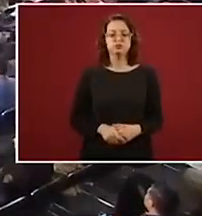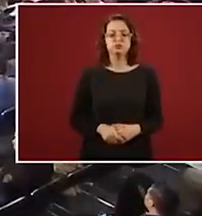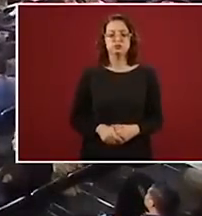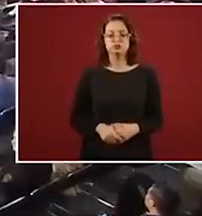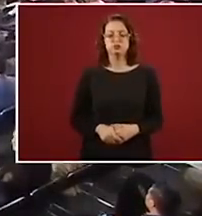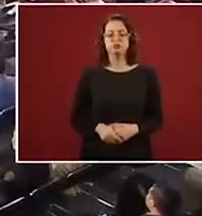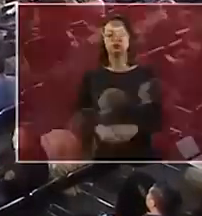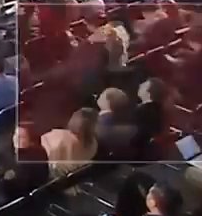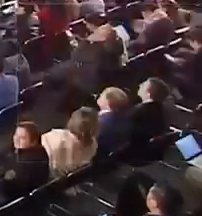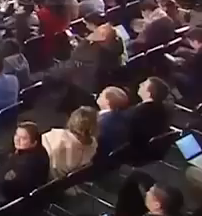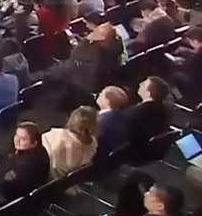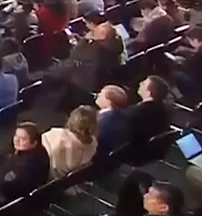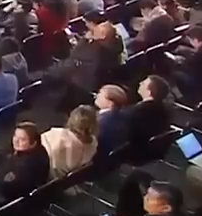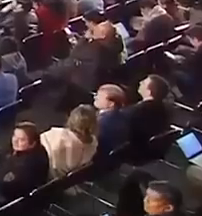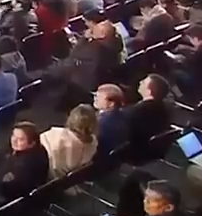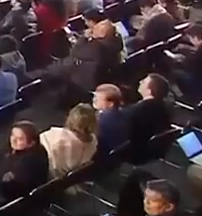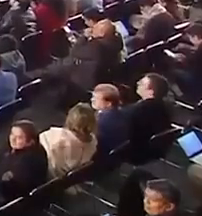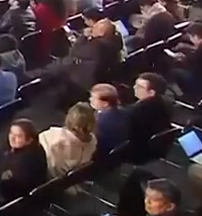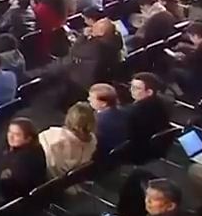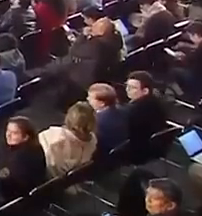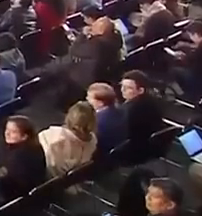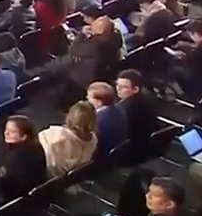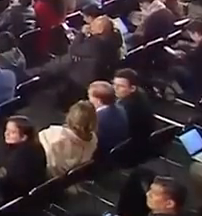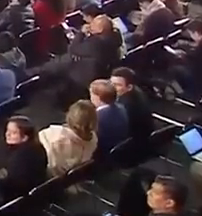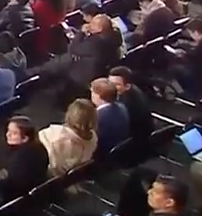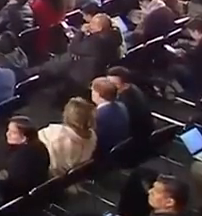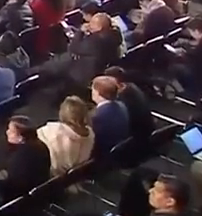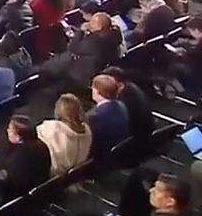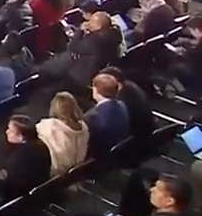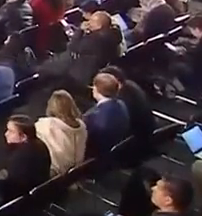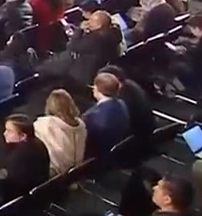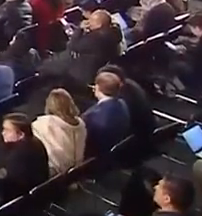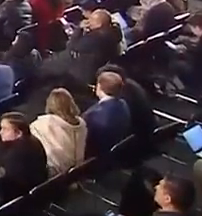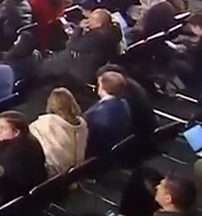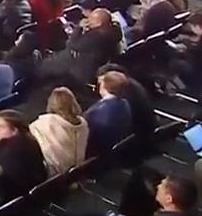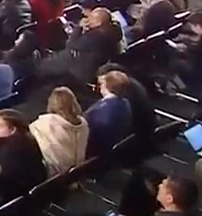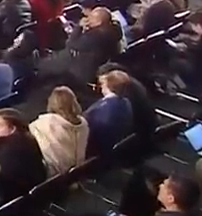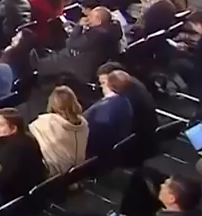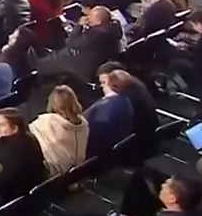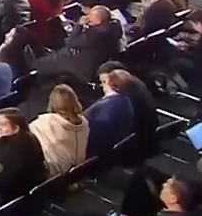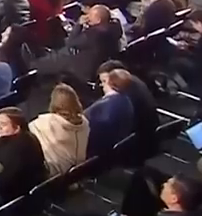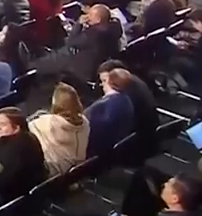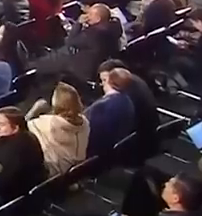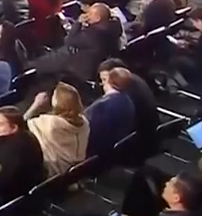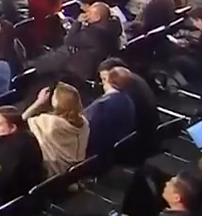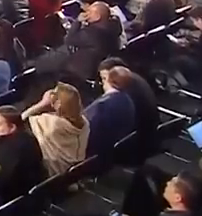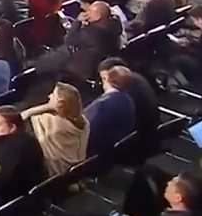Y aquí se da a conocer y ya se va a informar quiénes